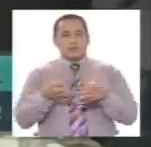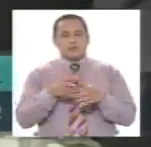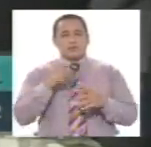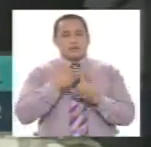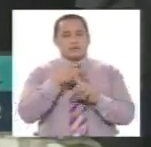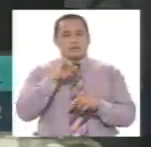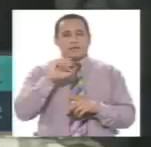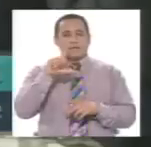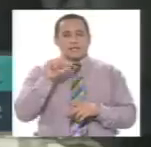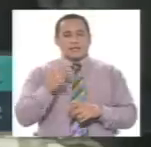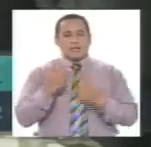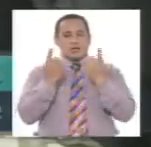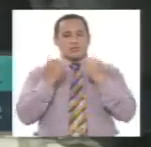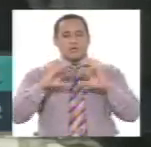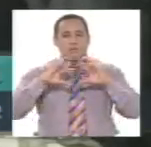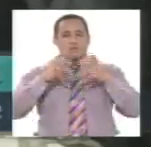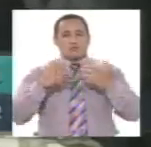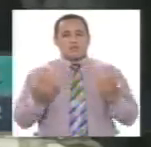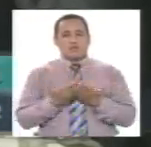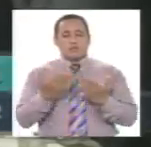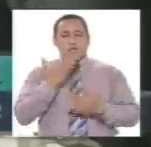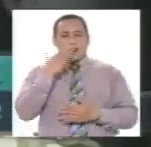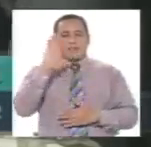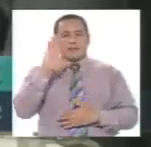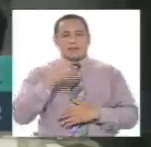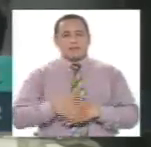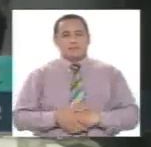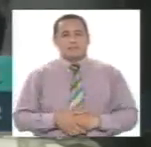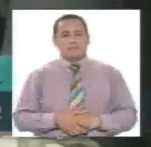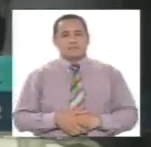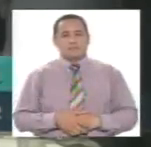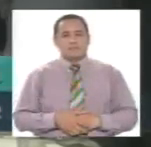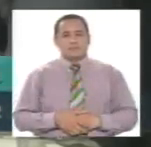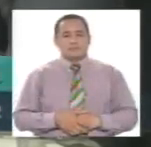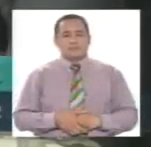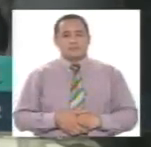Kiel de Economía Mundial en Alemania.